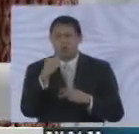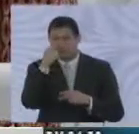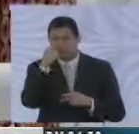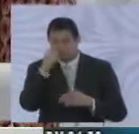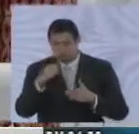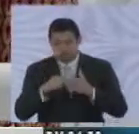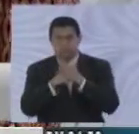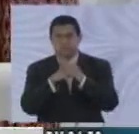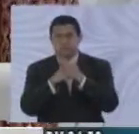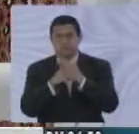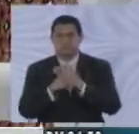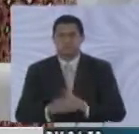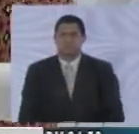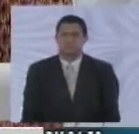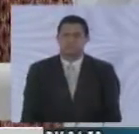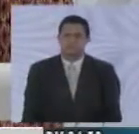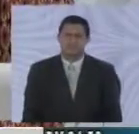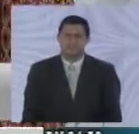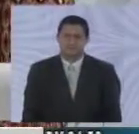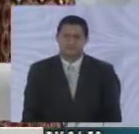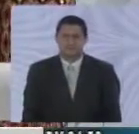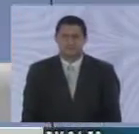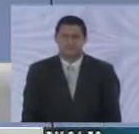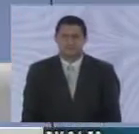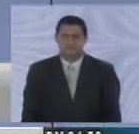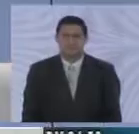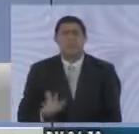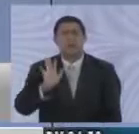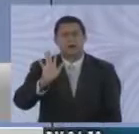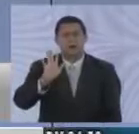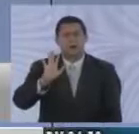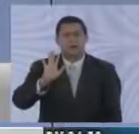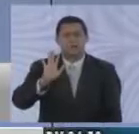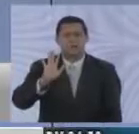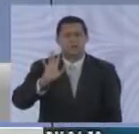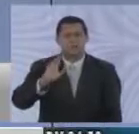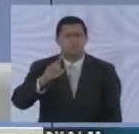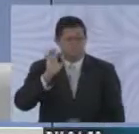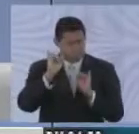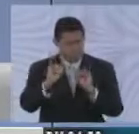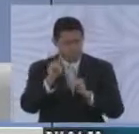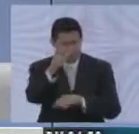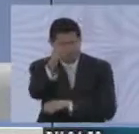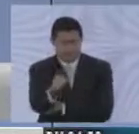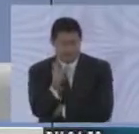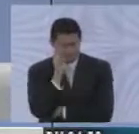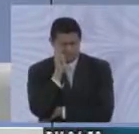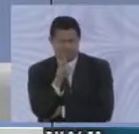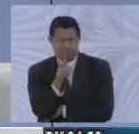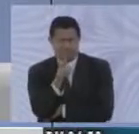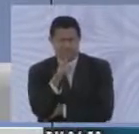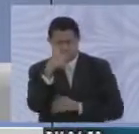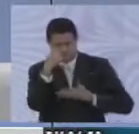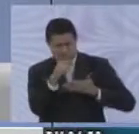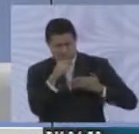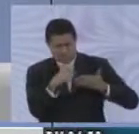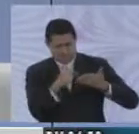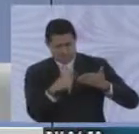trae como consecuencia el no respirar por la nariz, que es la obstrucción. Después de haber, el mismo paciente haber hecho un listado de